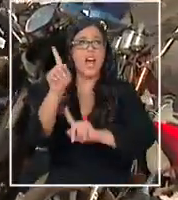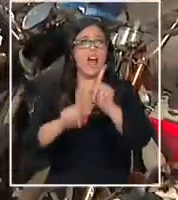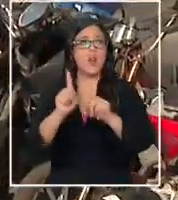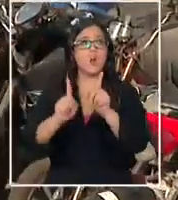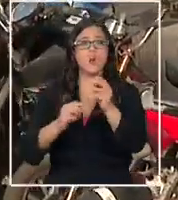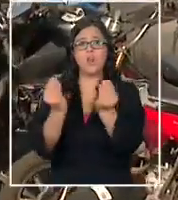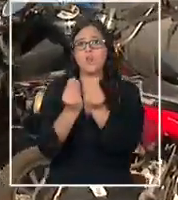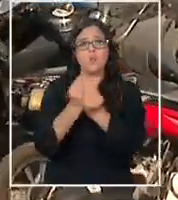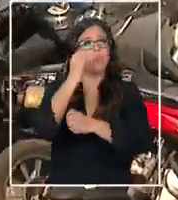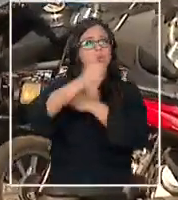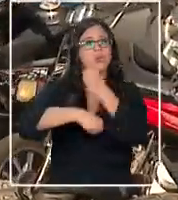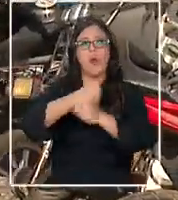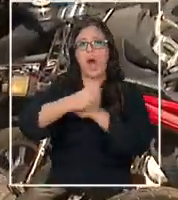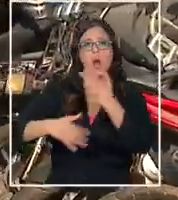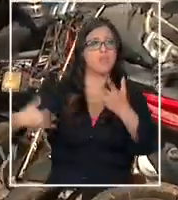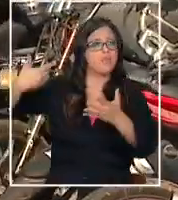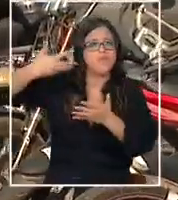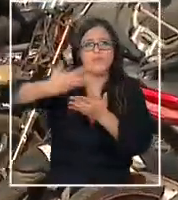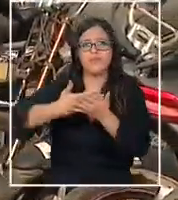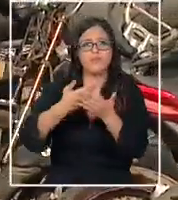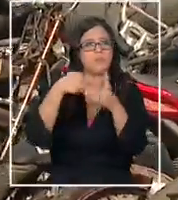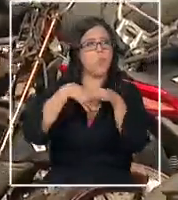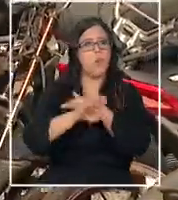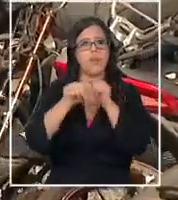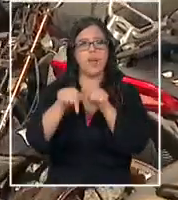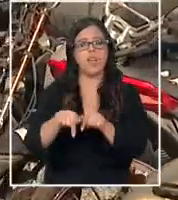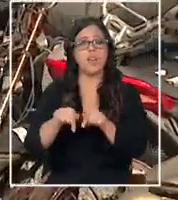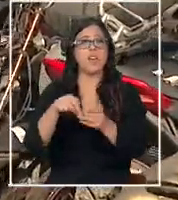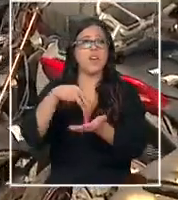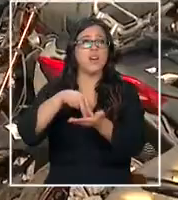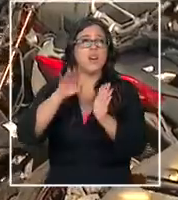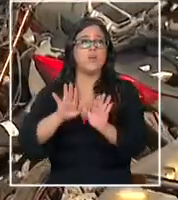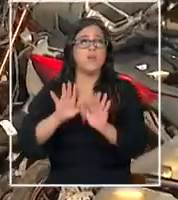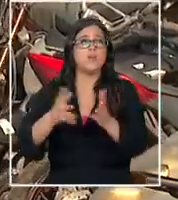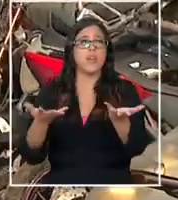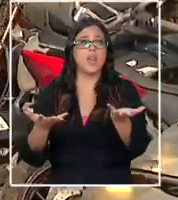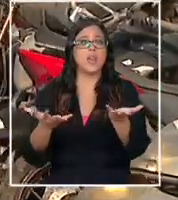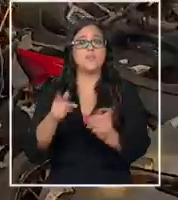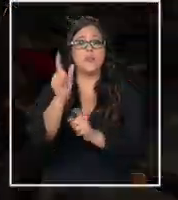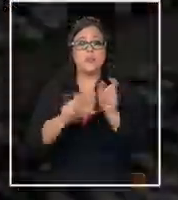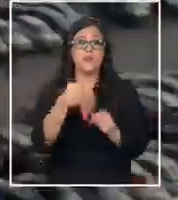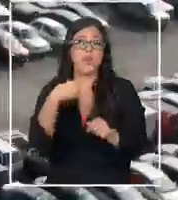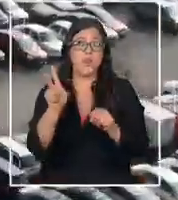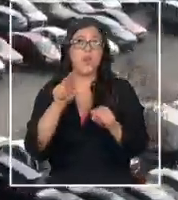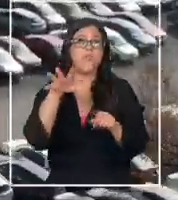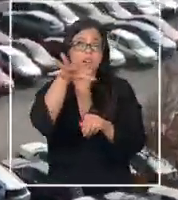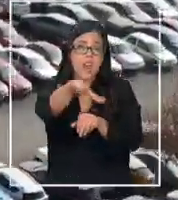varios años guardadas en este lugar y que están a la espera de ser retiradas por sus propietarios.